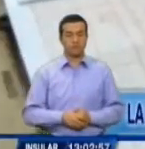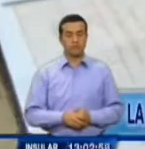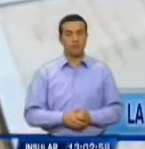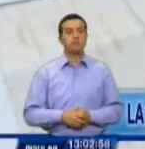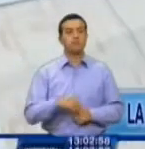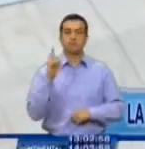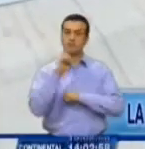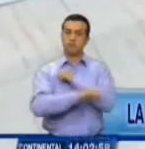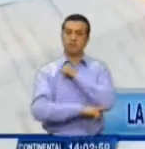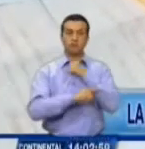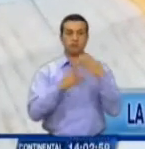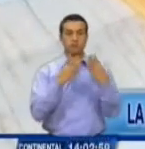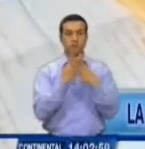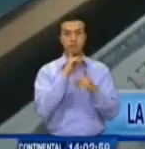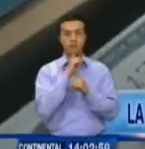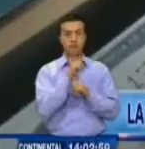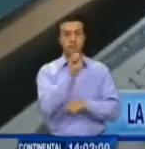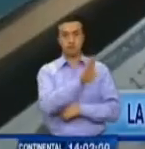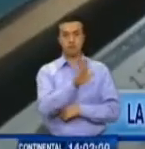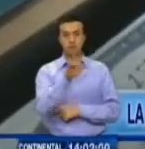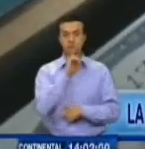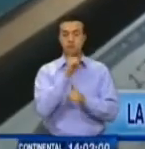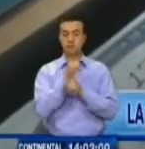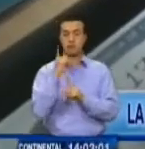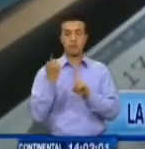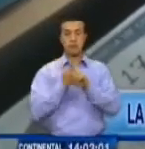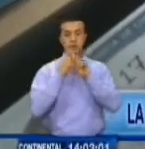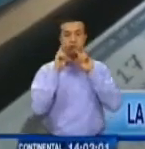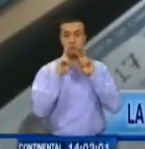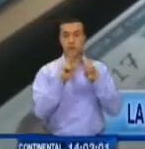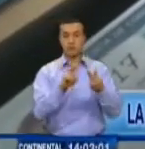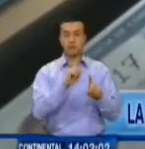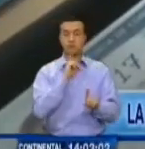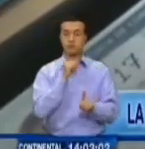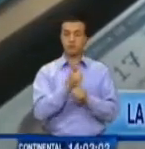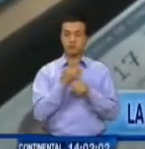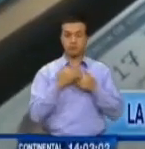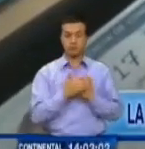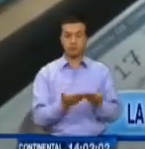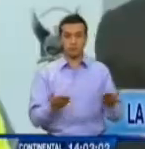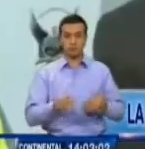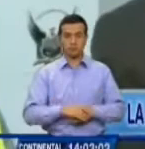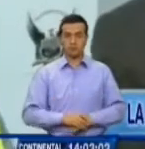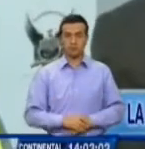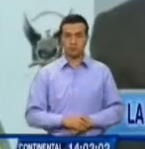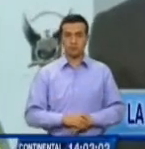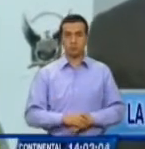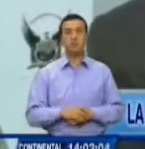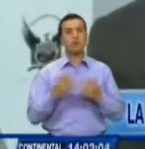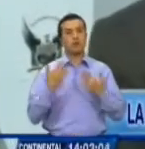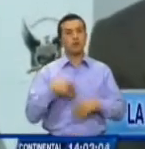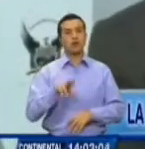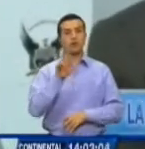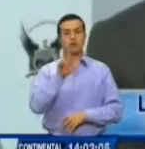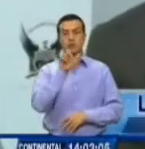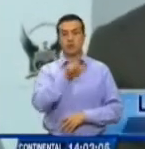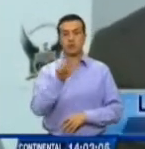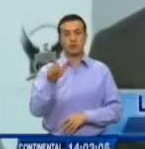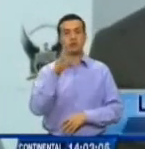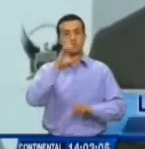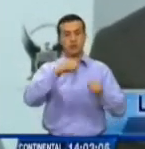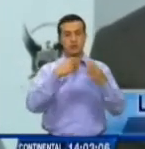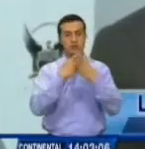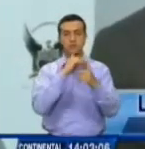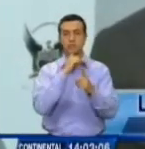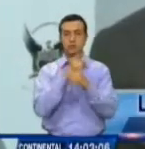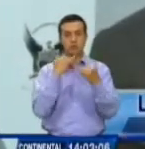prisión preventiva para las implicadas mientras se realizan las investigaciones respectivas del caso. Se encuentran ya 3 personas detenidas y